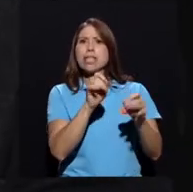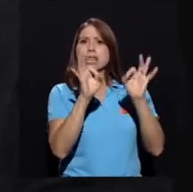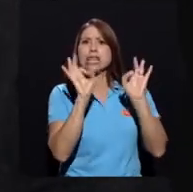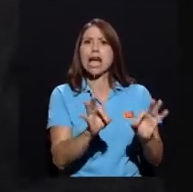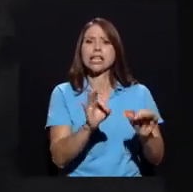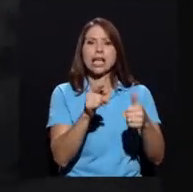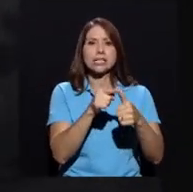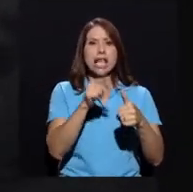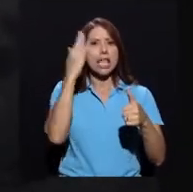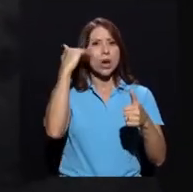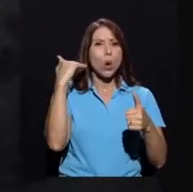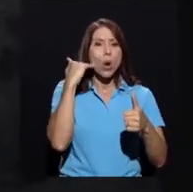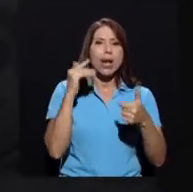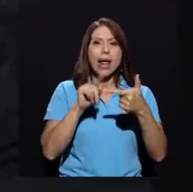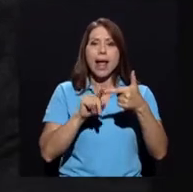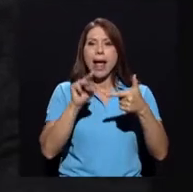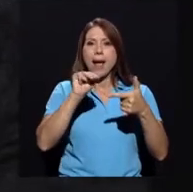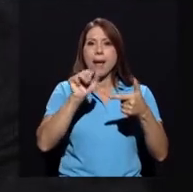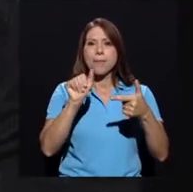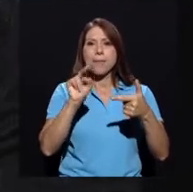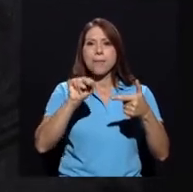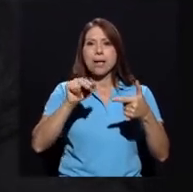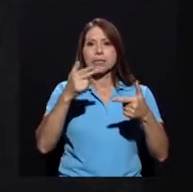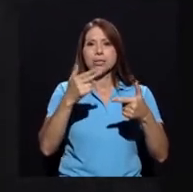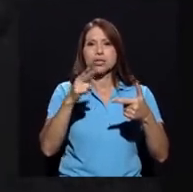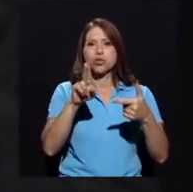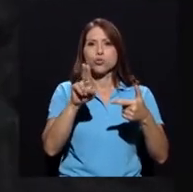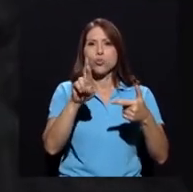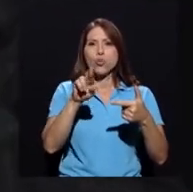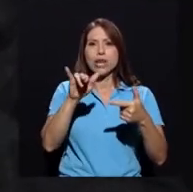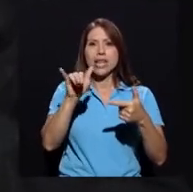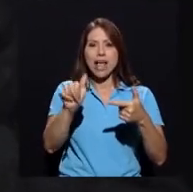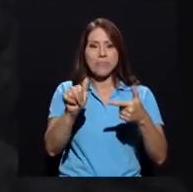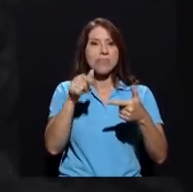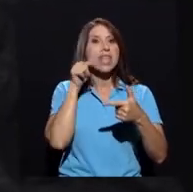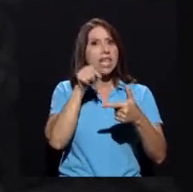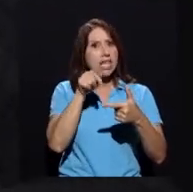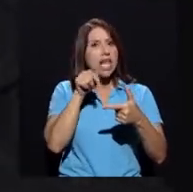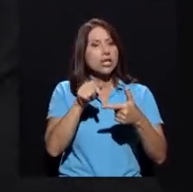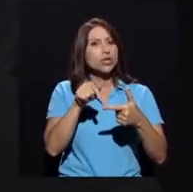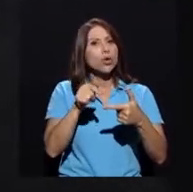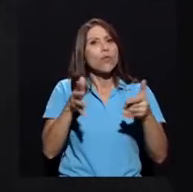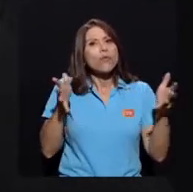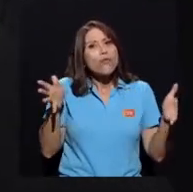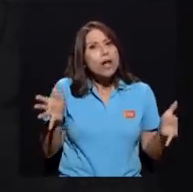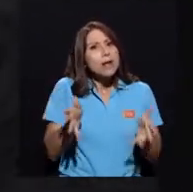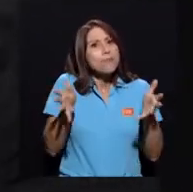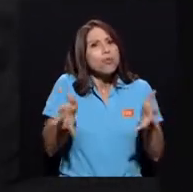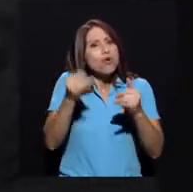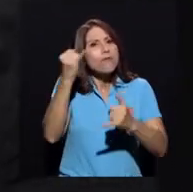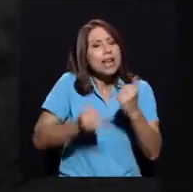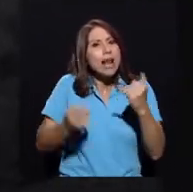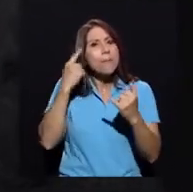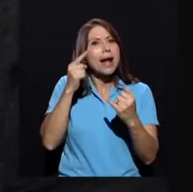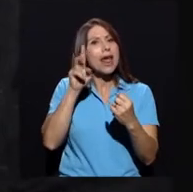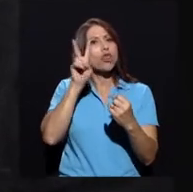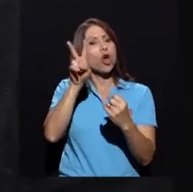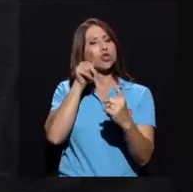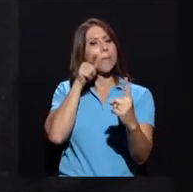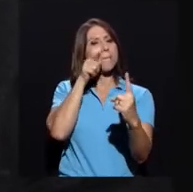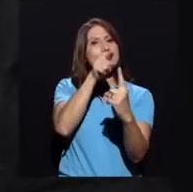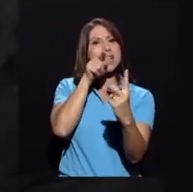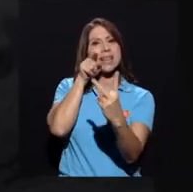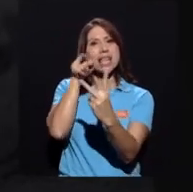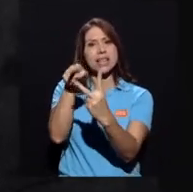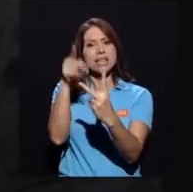Corea. Uh-huh. Y fue en realidad el empujón final de dos grandes vertientes político-militares, una de